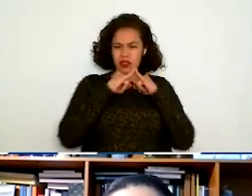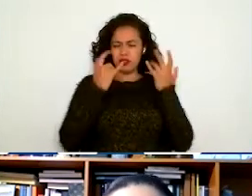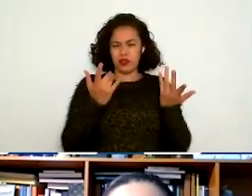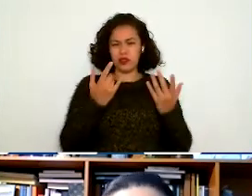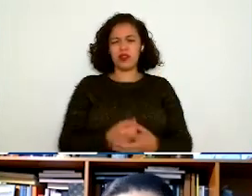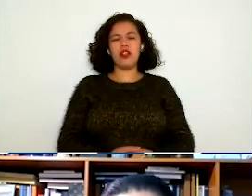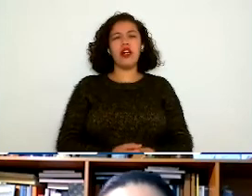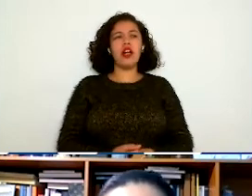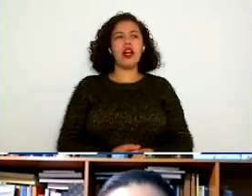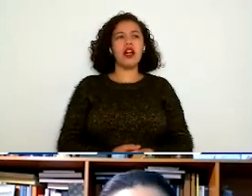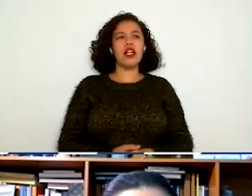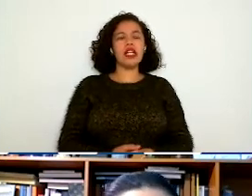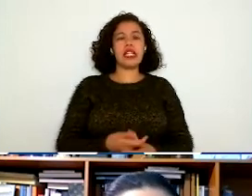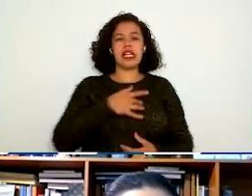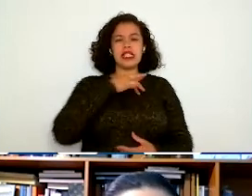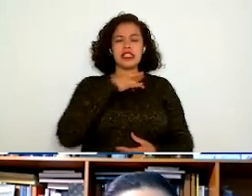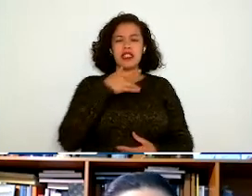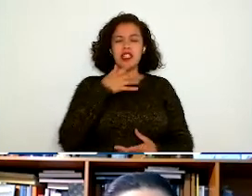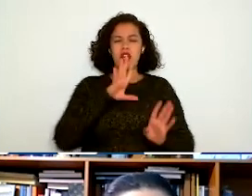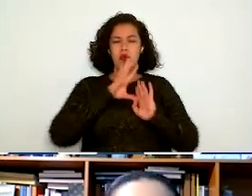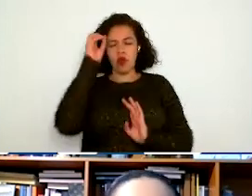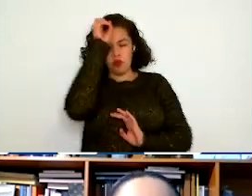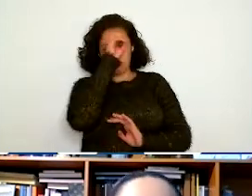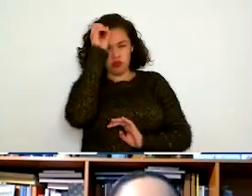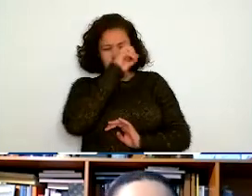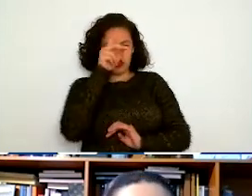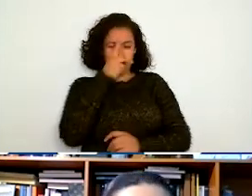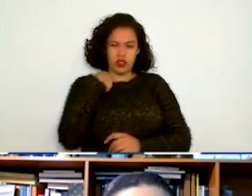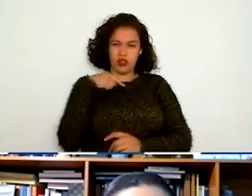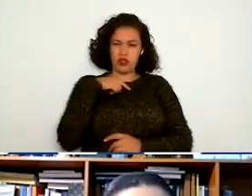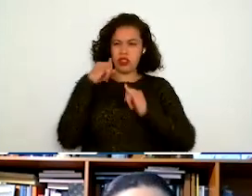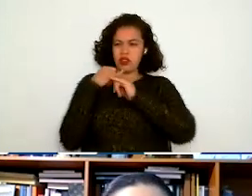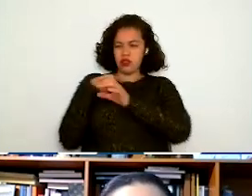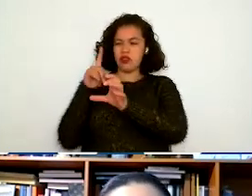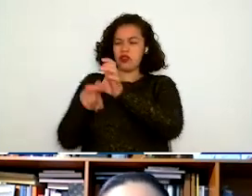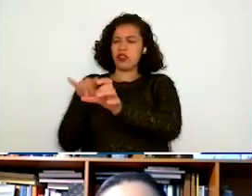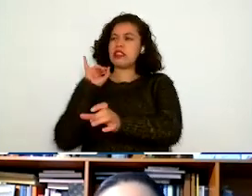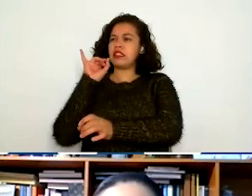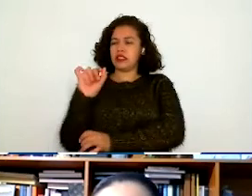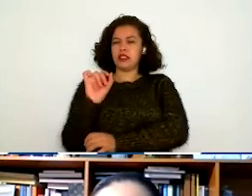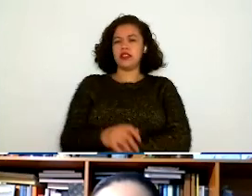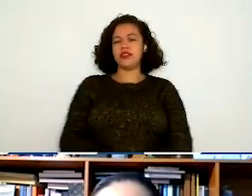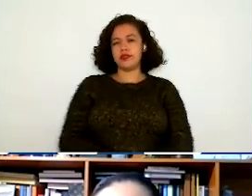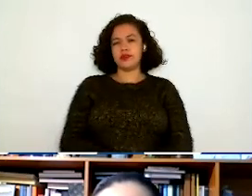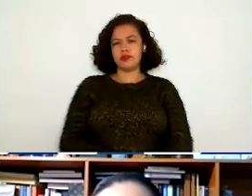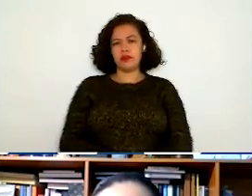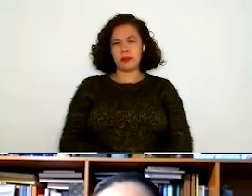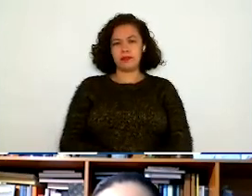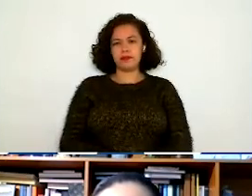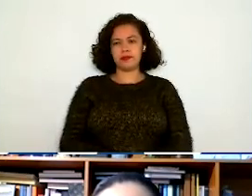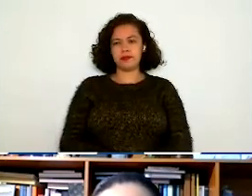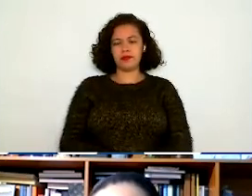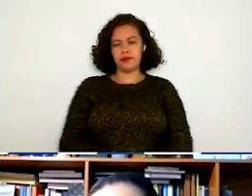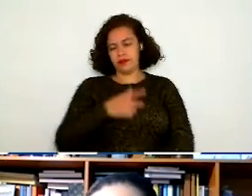Incluso esa sensación completamente subjetiva de ser parte de la institución. Por ahí lo comentan con